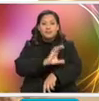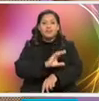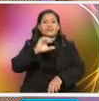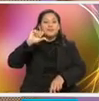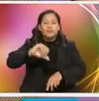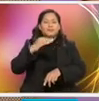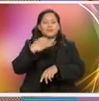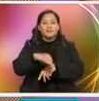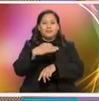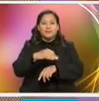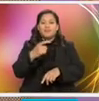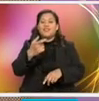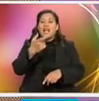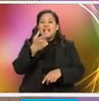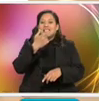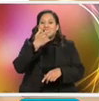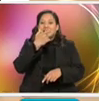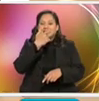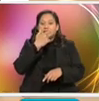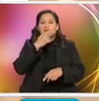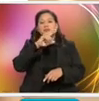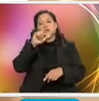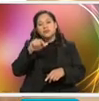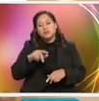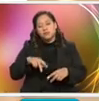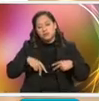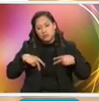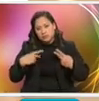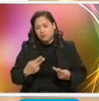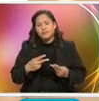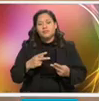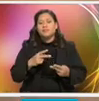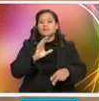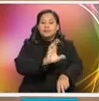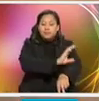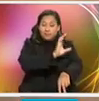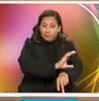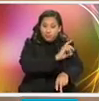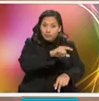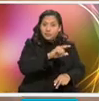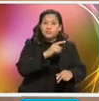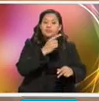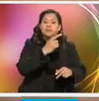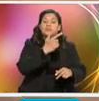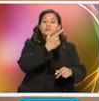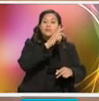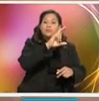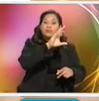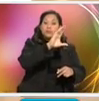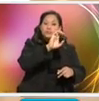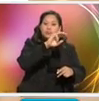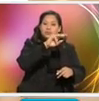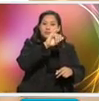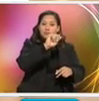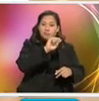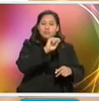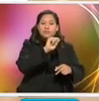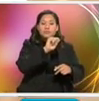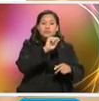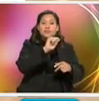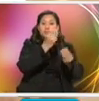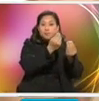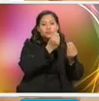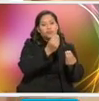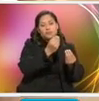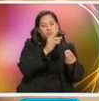una dona, y al ratito me da el bajón. Entonces, los carbohidratos de índice glucémico alto, traten de no consumirlos